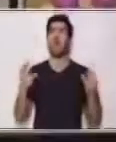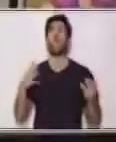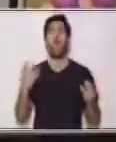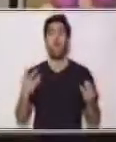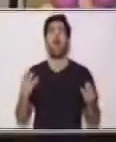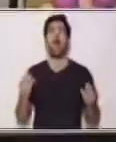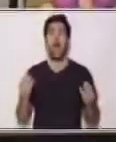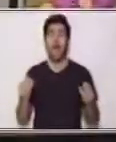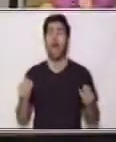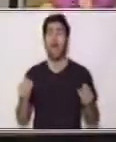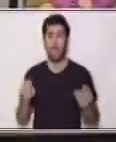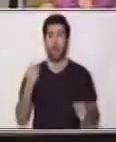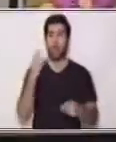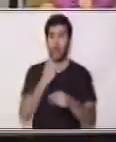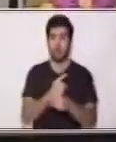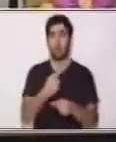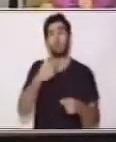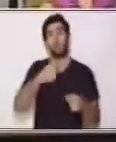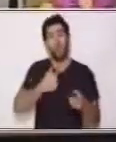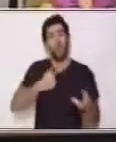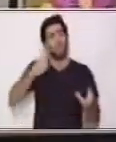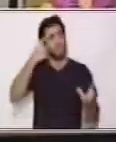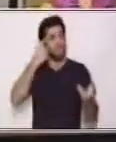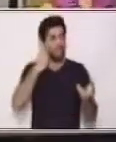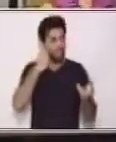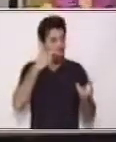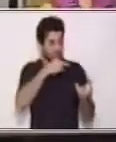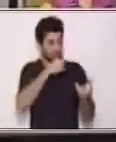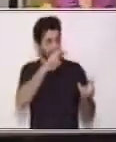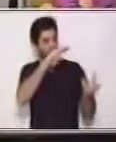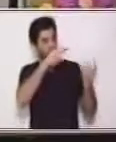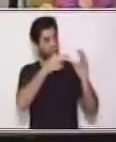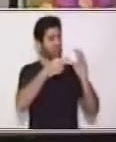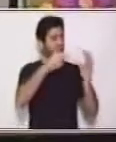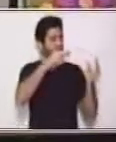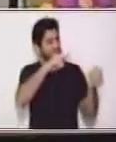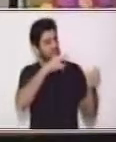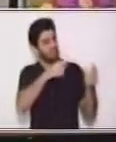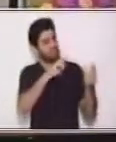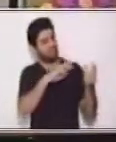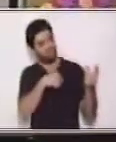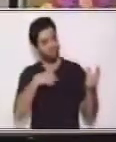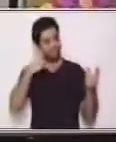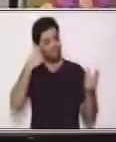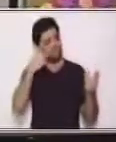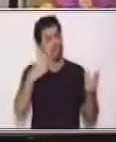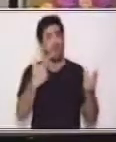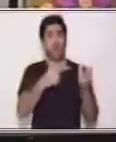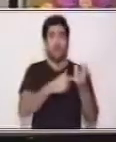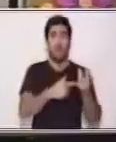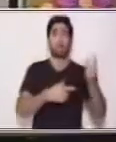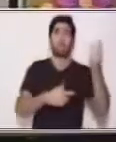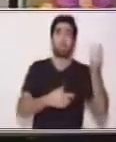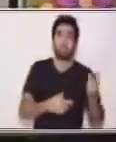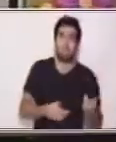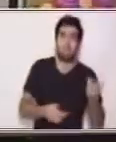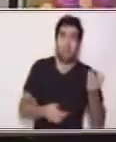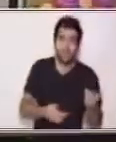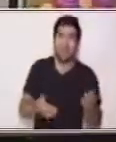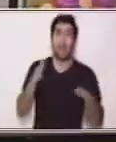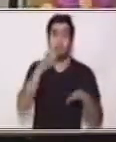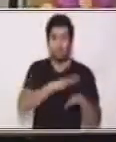Según mi estimación y la observación que pude realizar, esta es la de mayor peso o la de